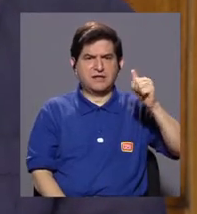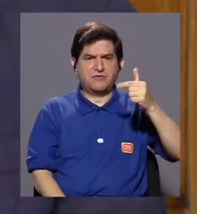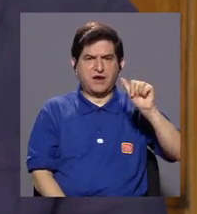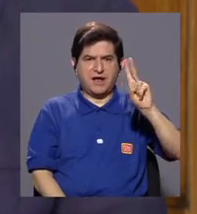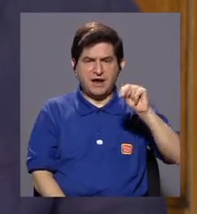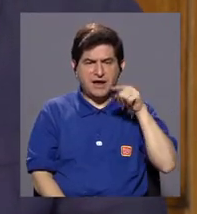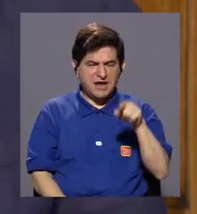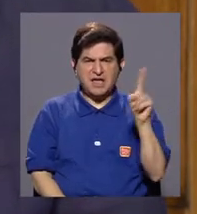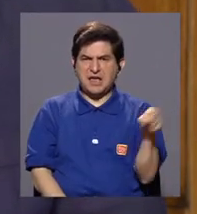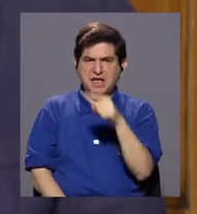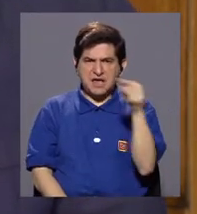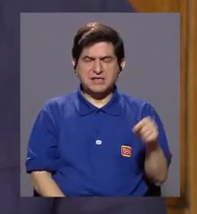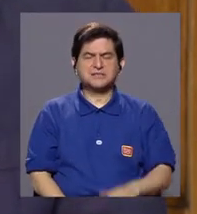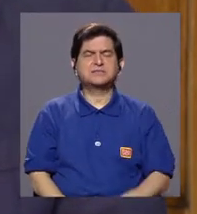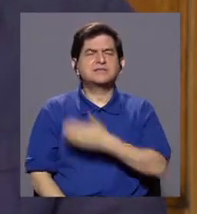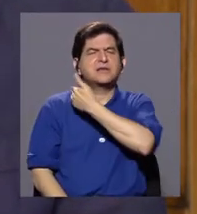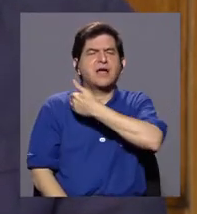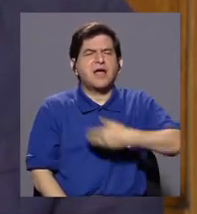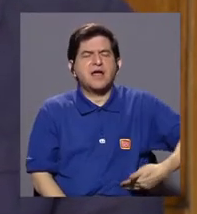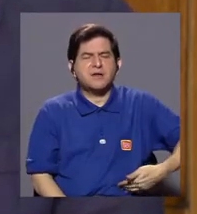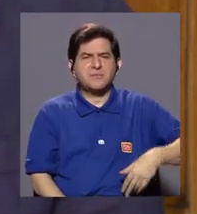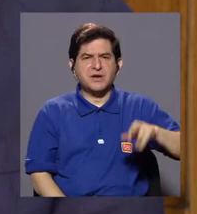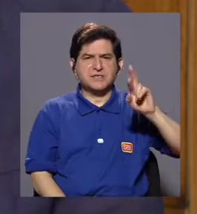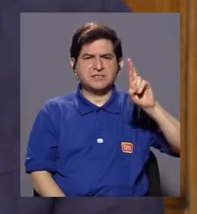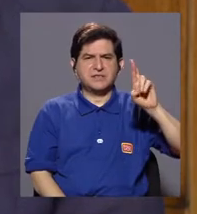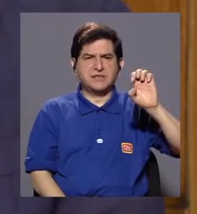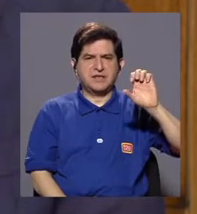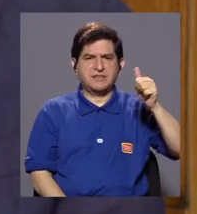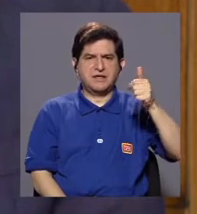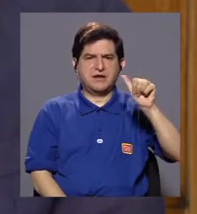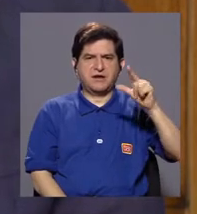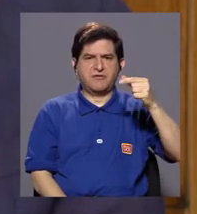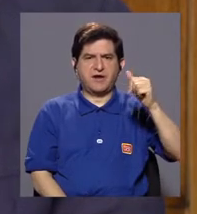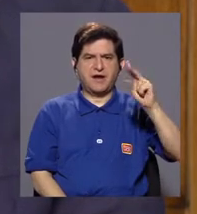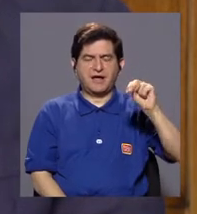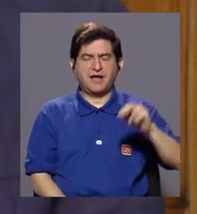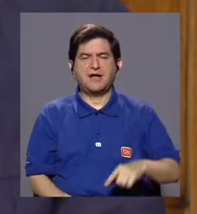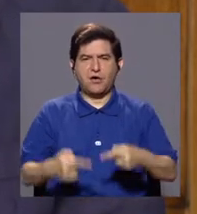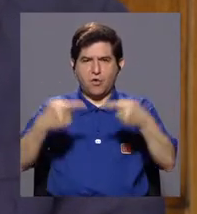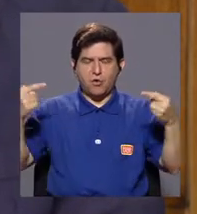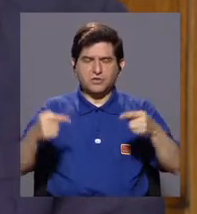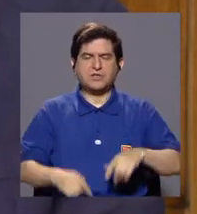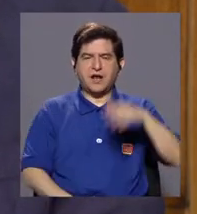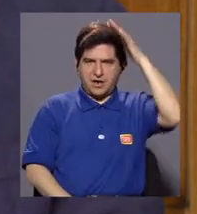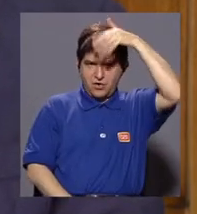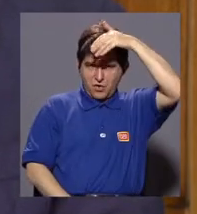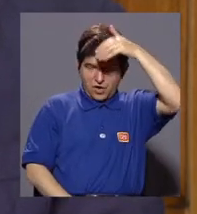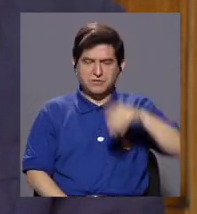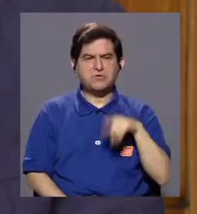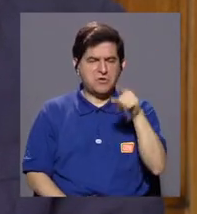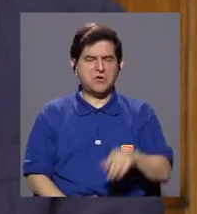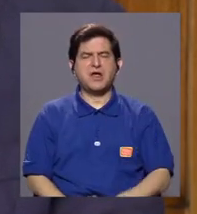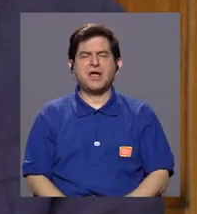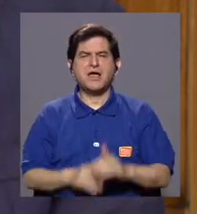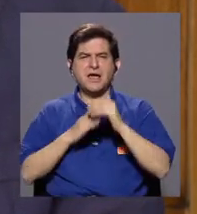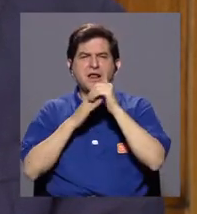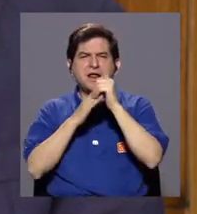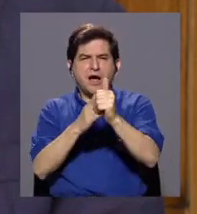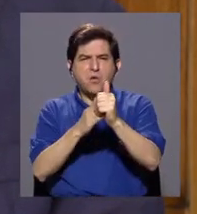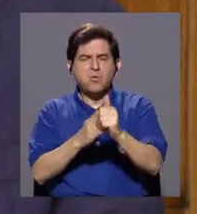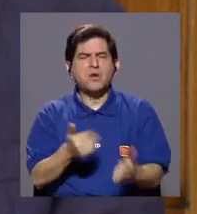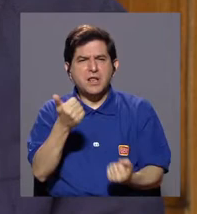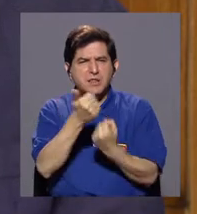esa descalificación? El presidente Reagan, contrario a Trump hoy en día, era un líder muy